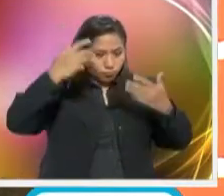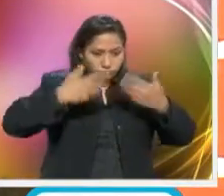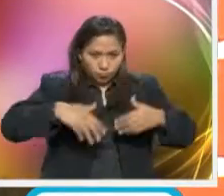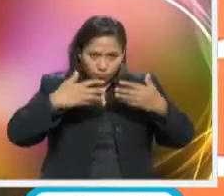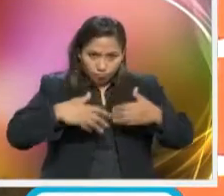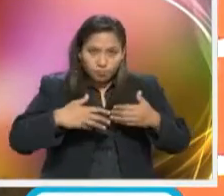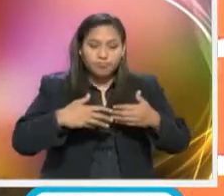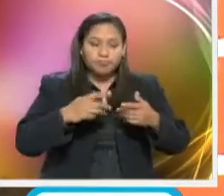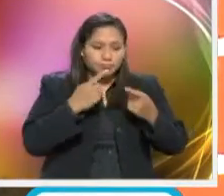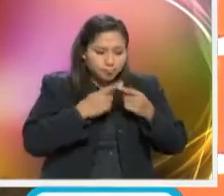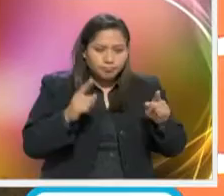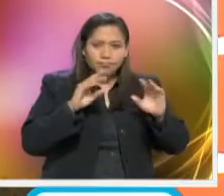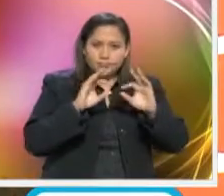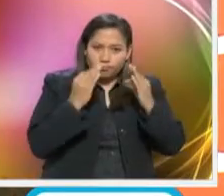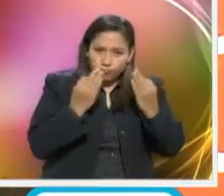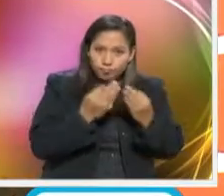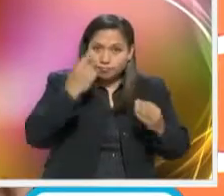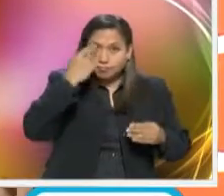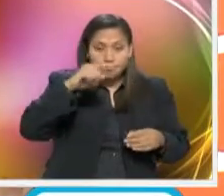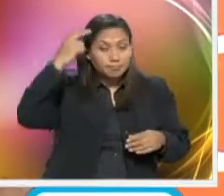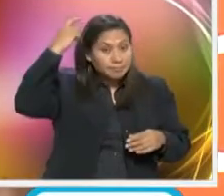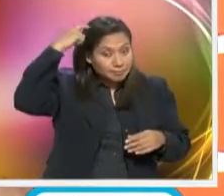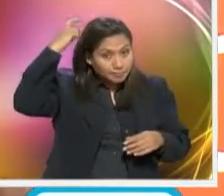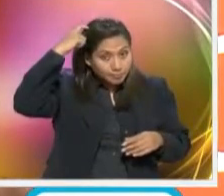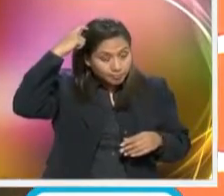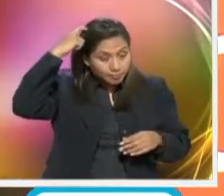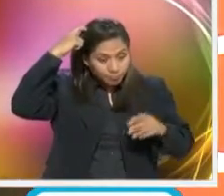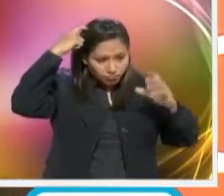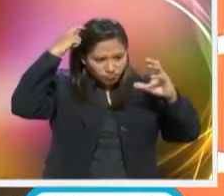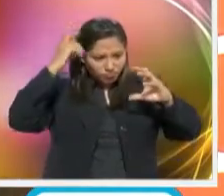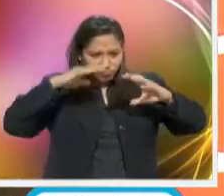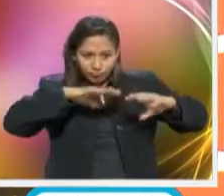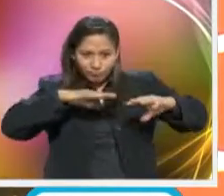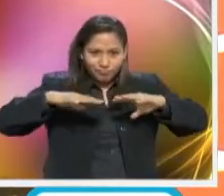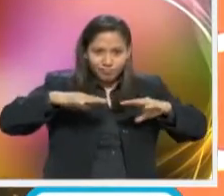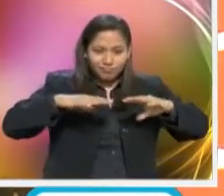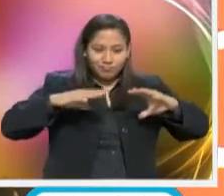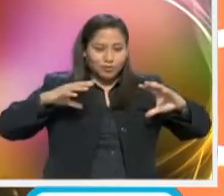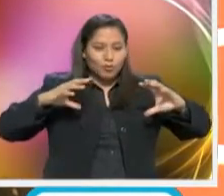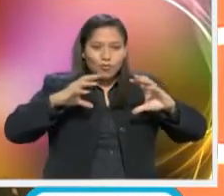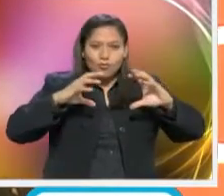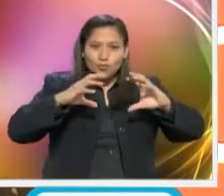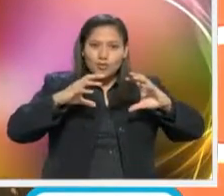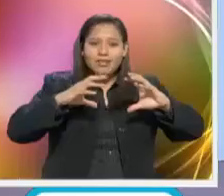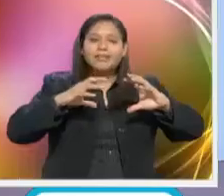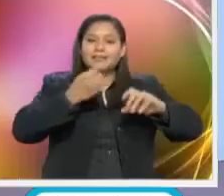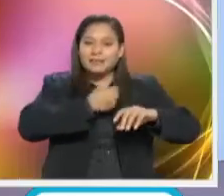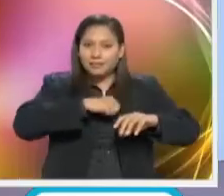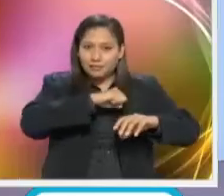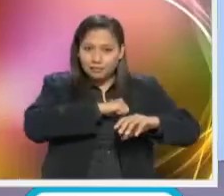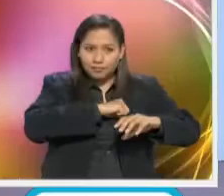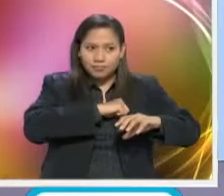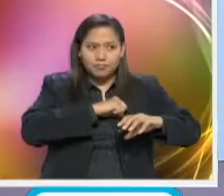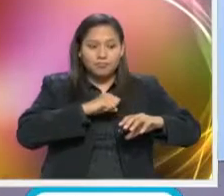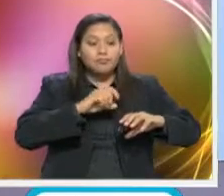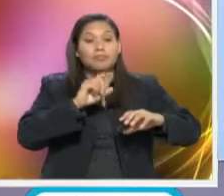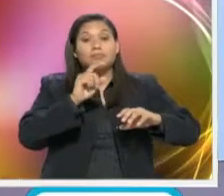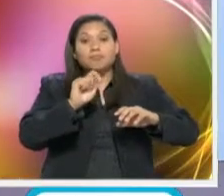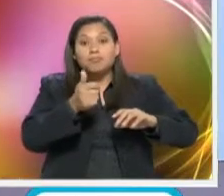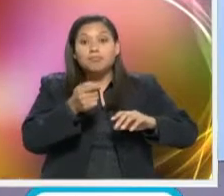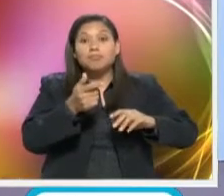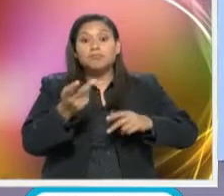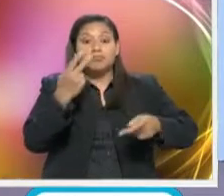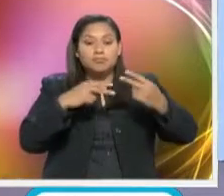hacemos diferentes técnicas para que el cerebro empiece a crear conexiones sanas, digamos, antes de que se instale la lesión.